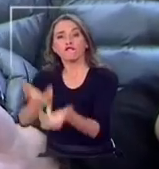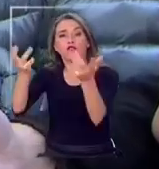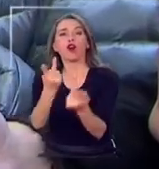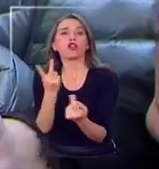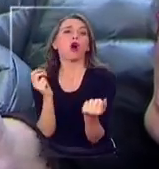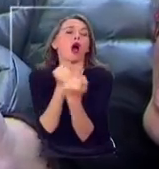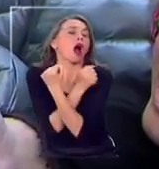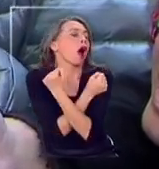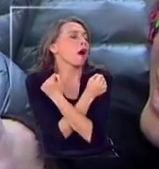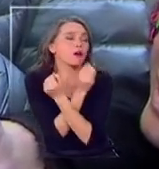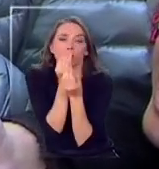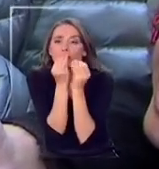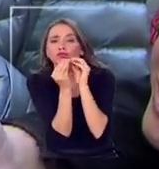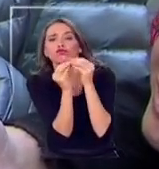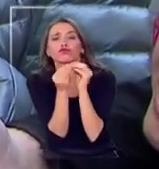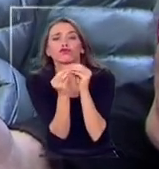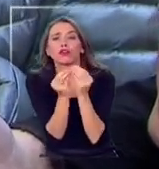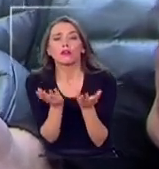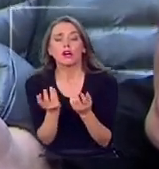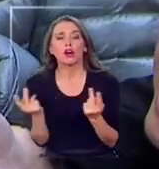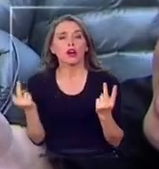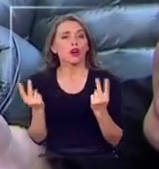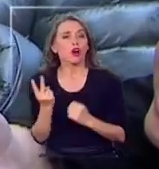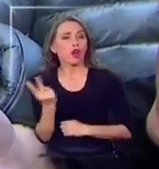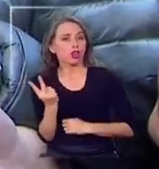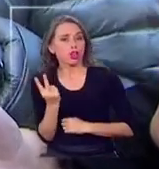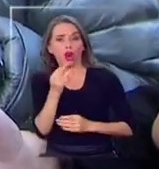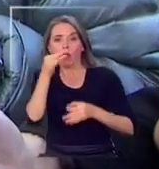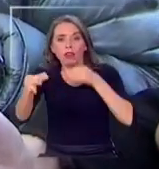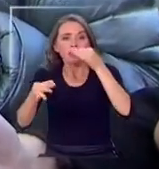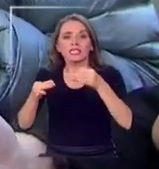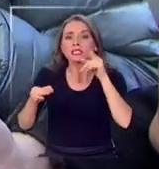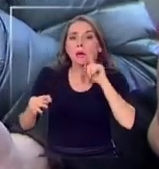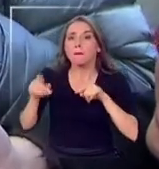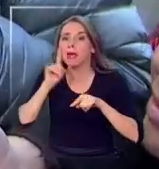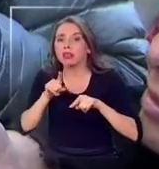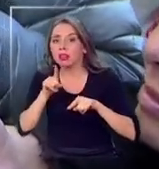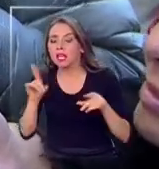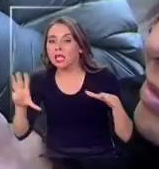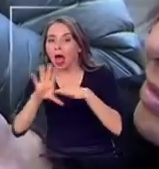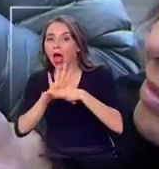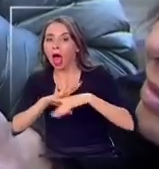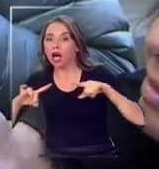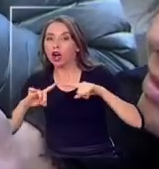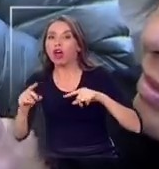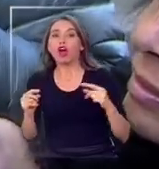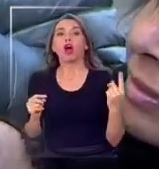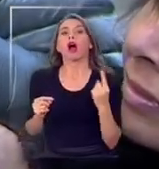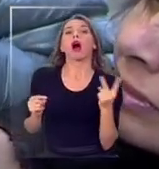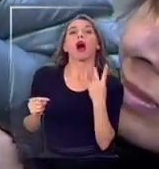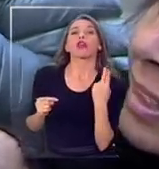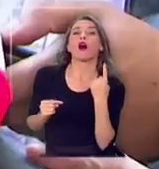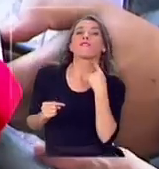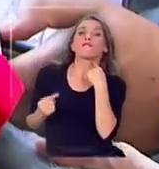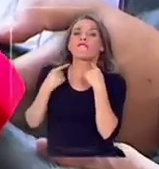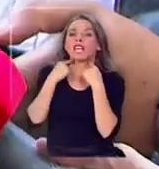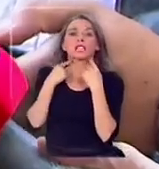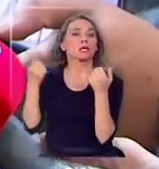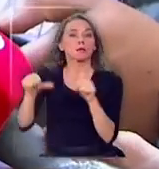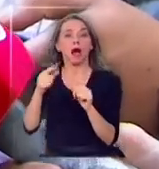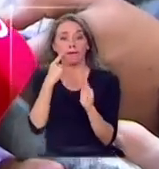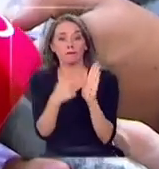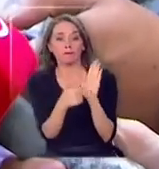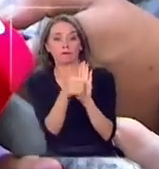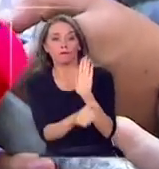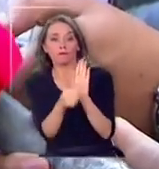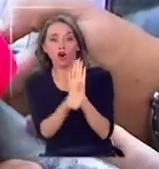entonces las mentiras que están dando o la coordinación que tienen ellos para hacerse la víctima está en el suelo. Las fotos